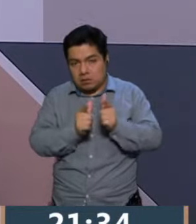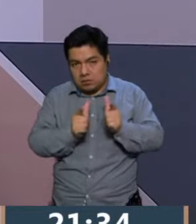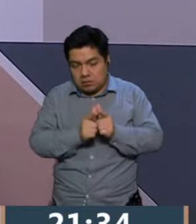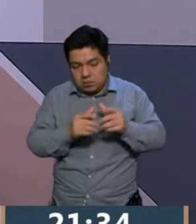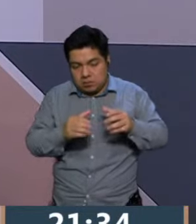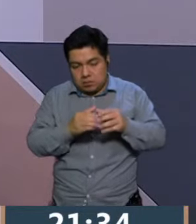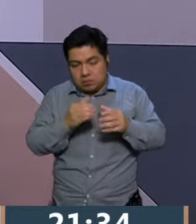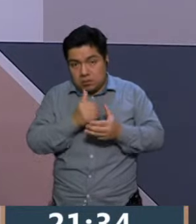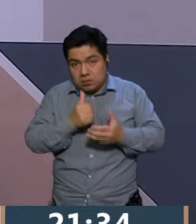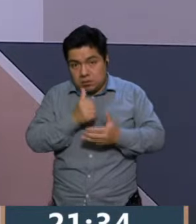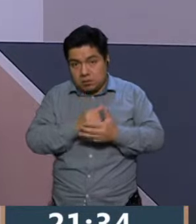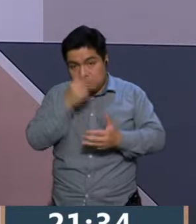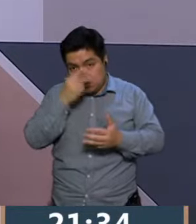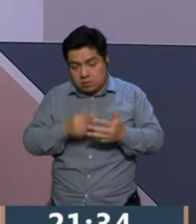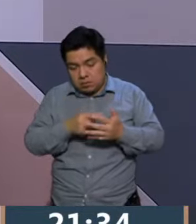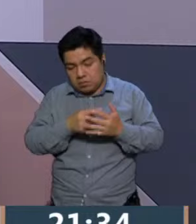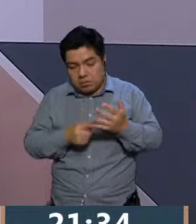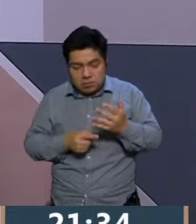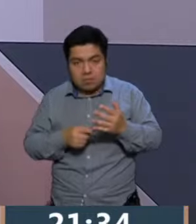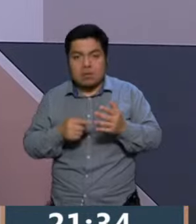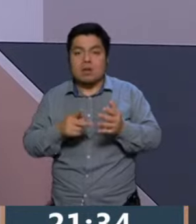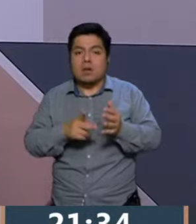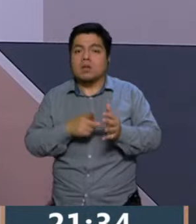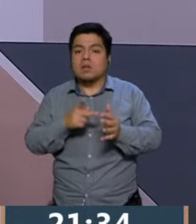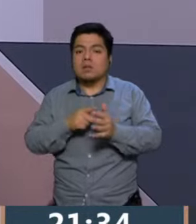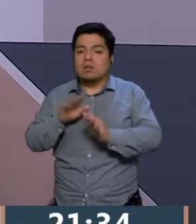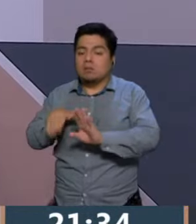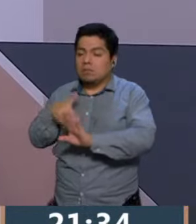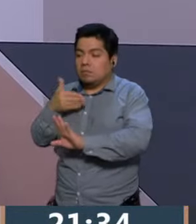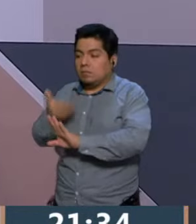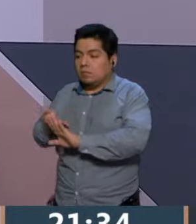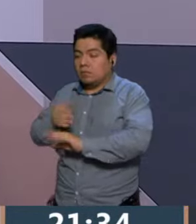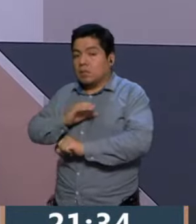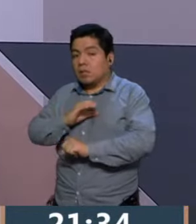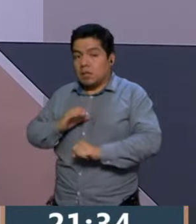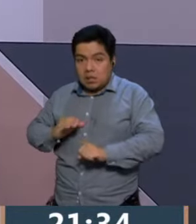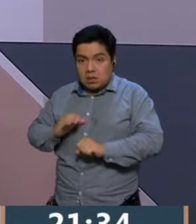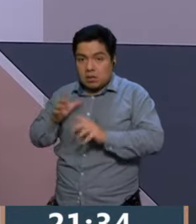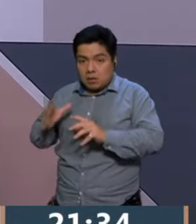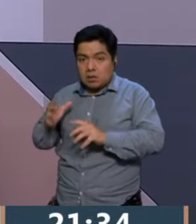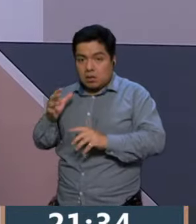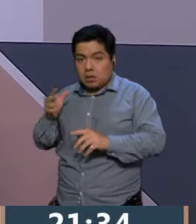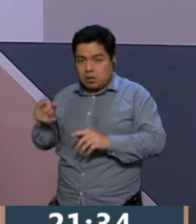Ciudad de México, en los cuales hacían pronunciamientos en contra de una figura, de una candidatura,